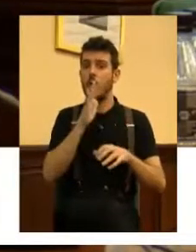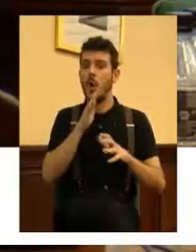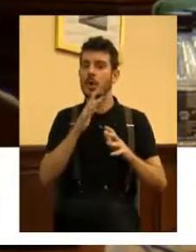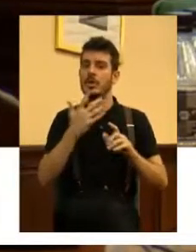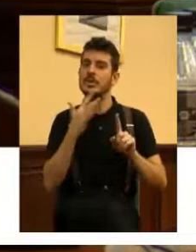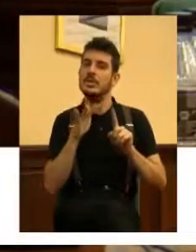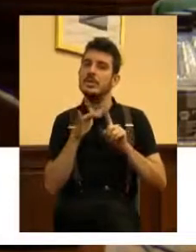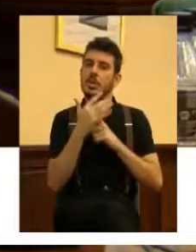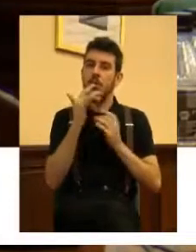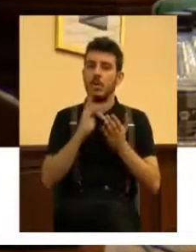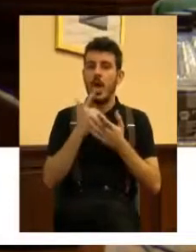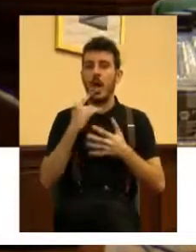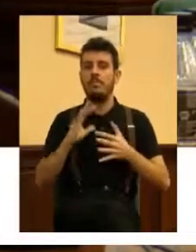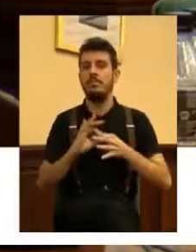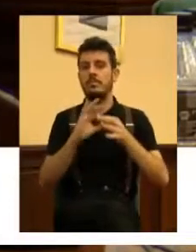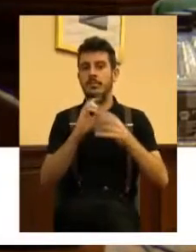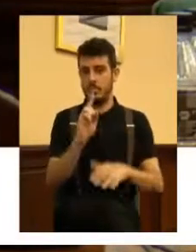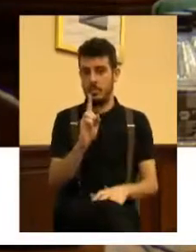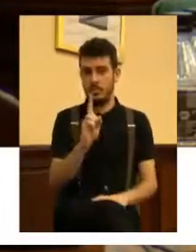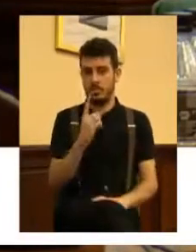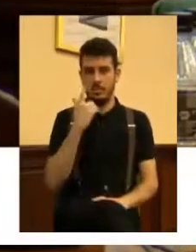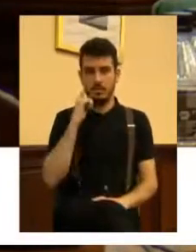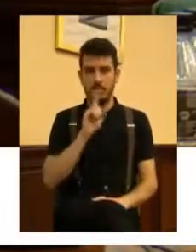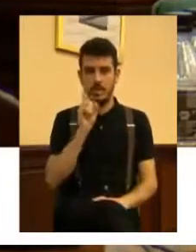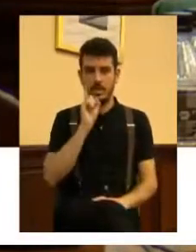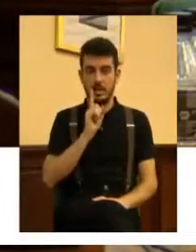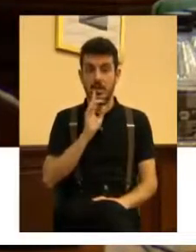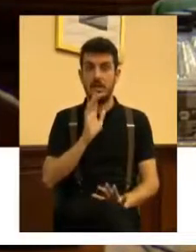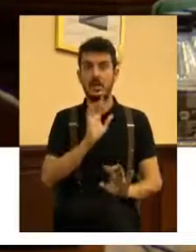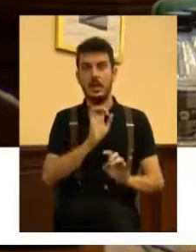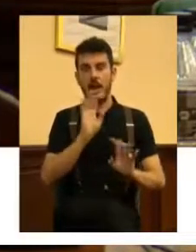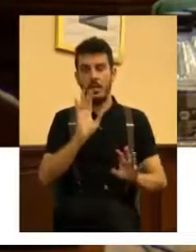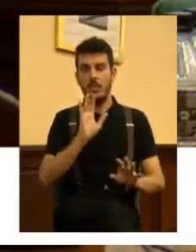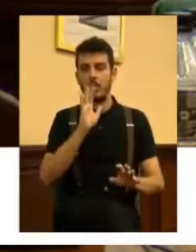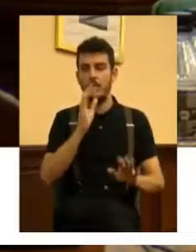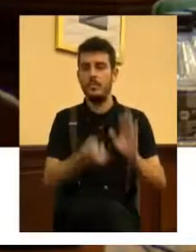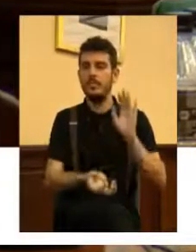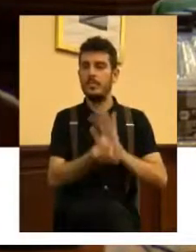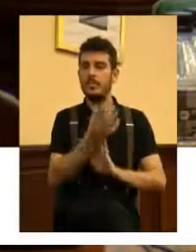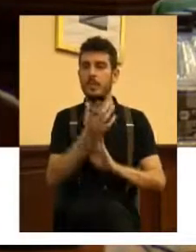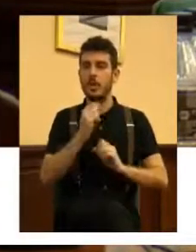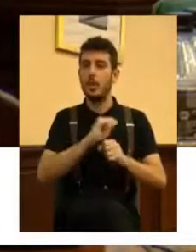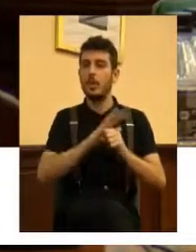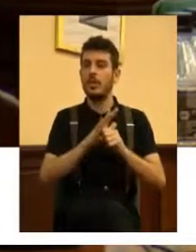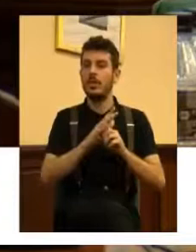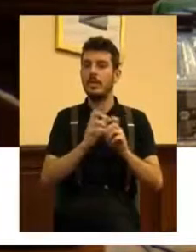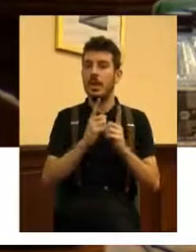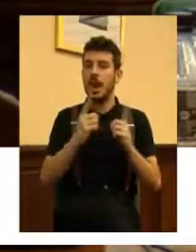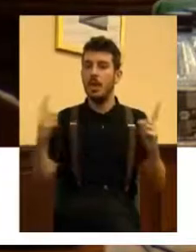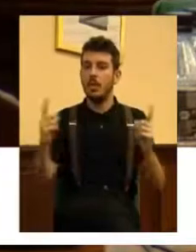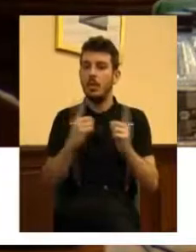Claro, parte de la realidad creada por el COVID-19, que el que sea corto o largo